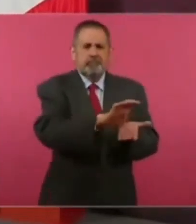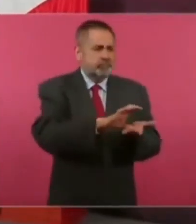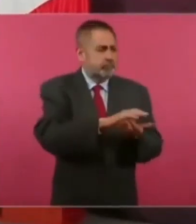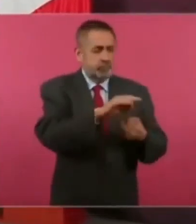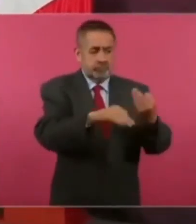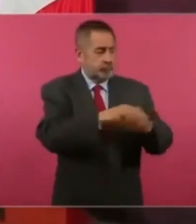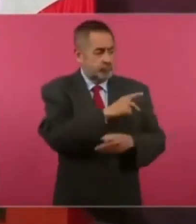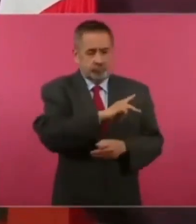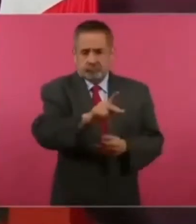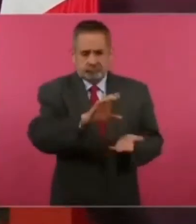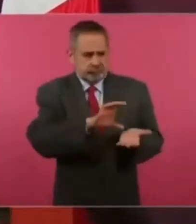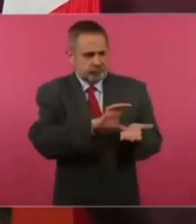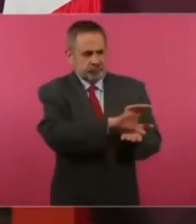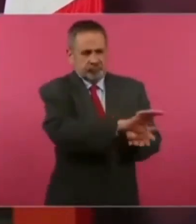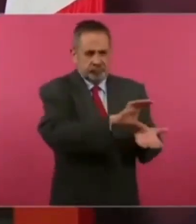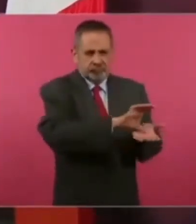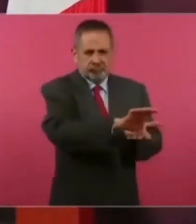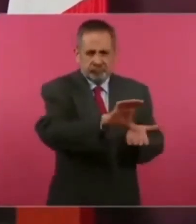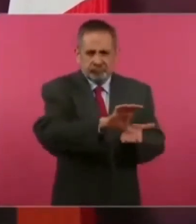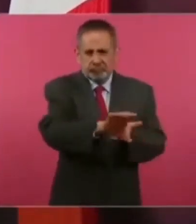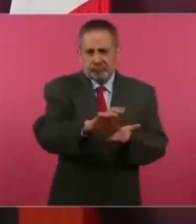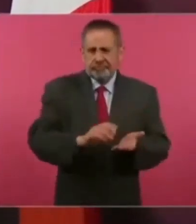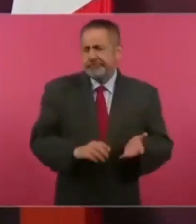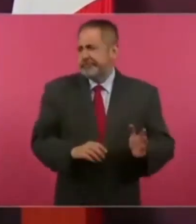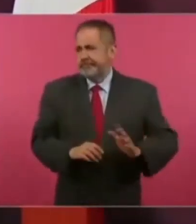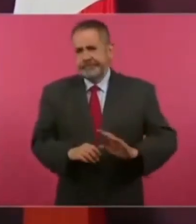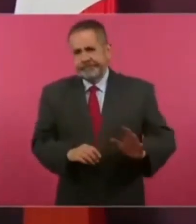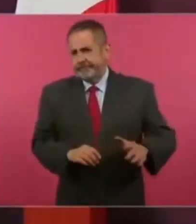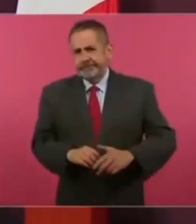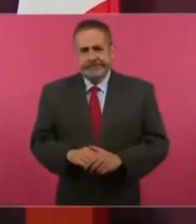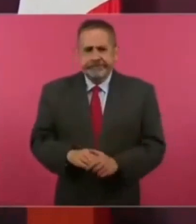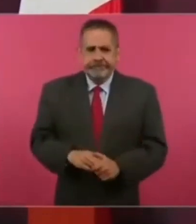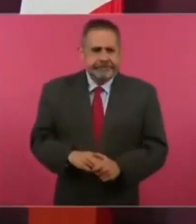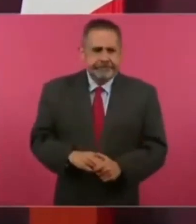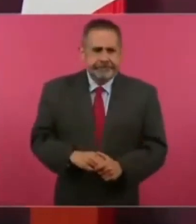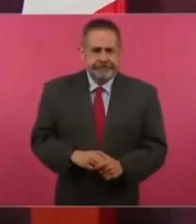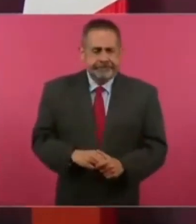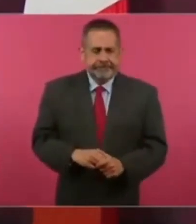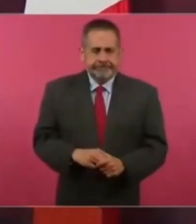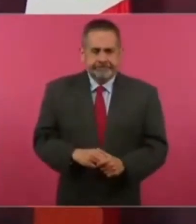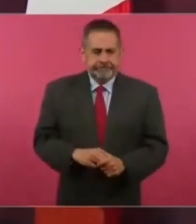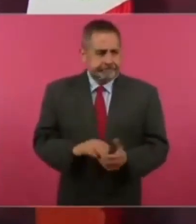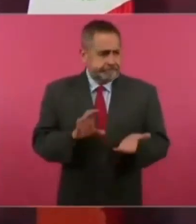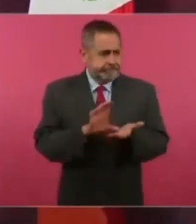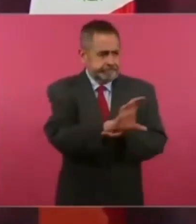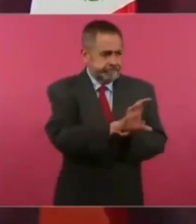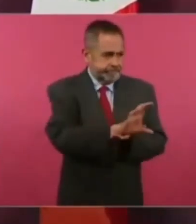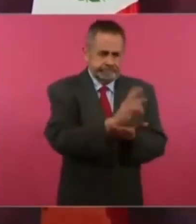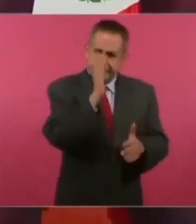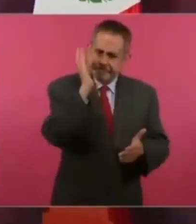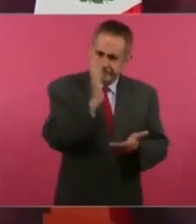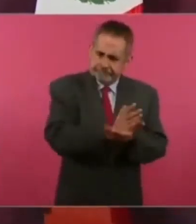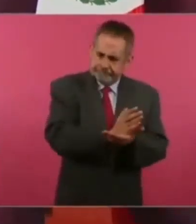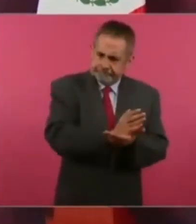todos. Entonces, ¿cómo ya no tienen